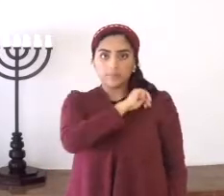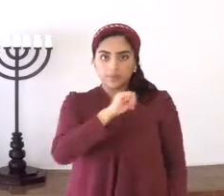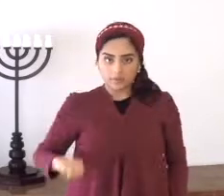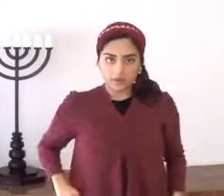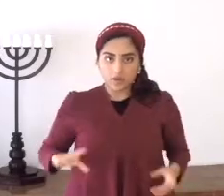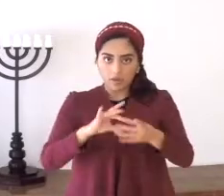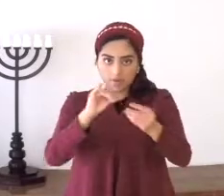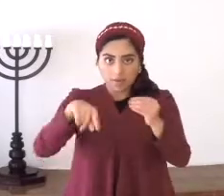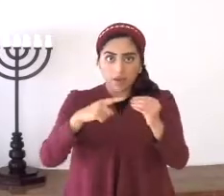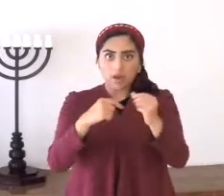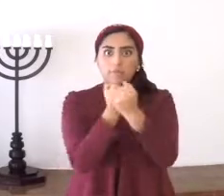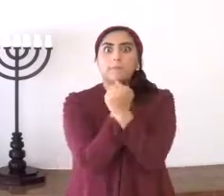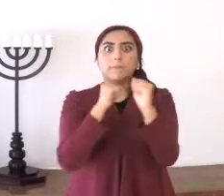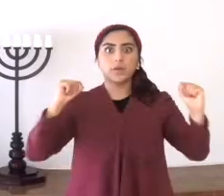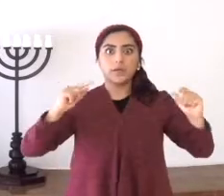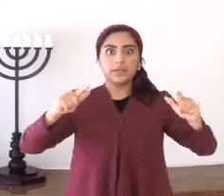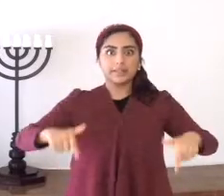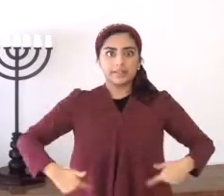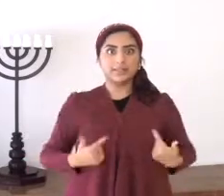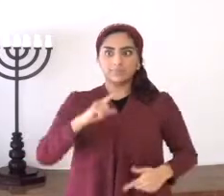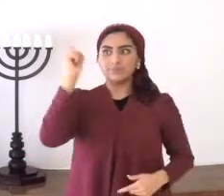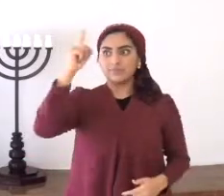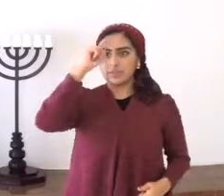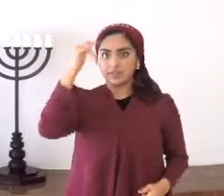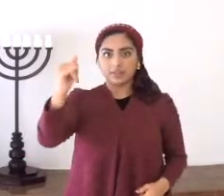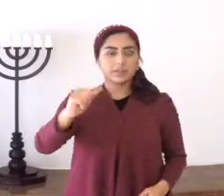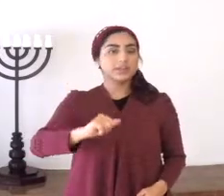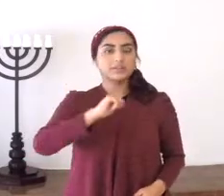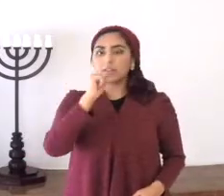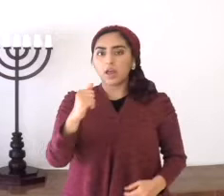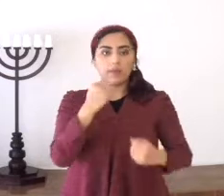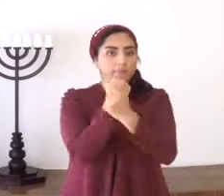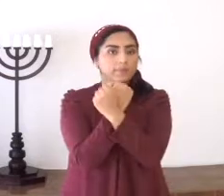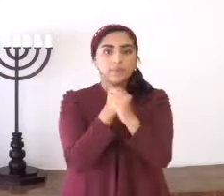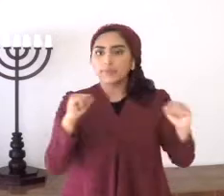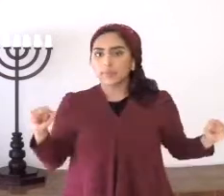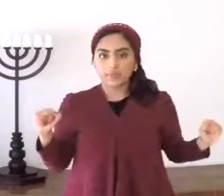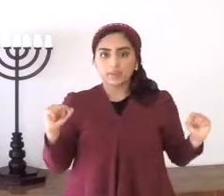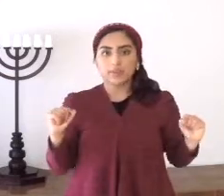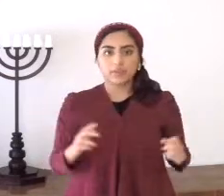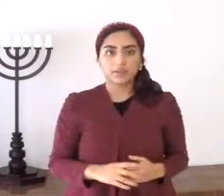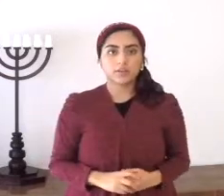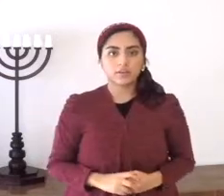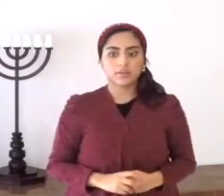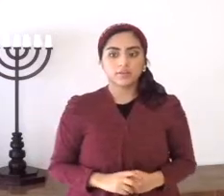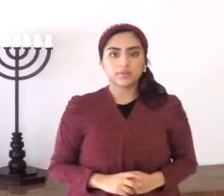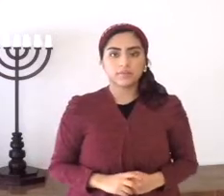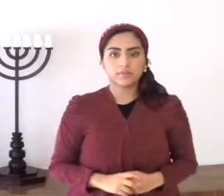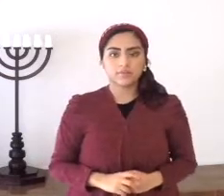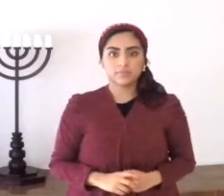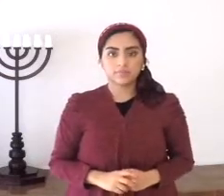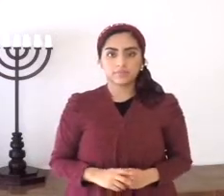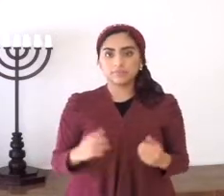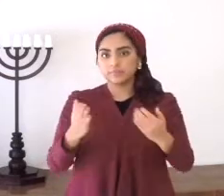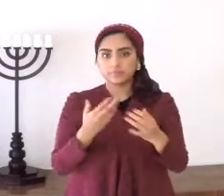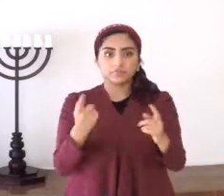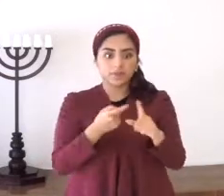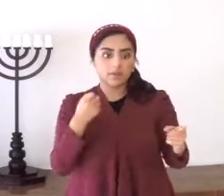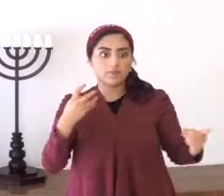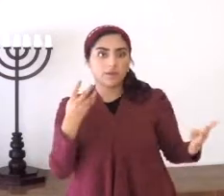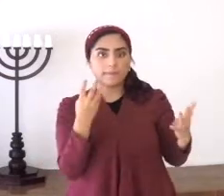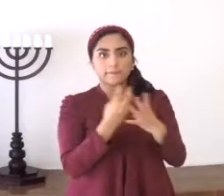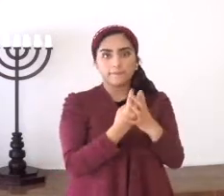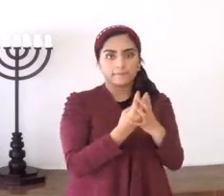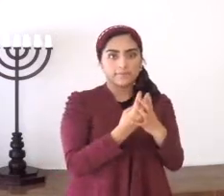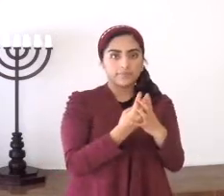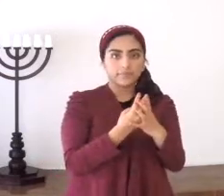Pero en el caso de Yahshua HaMashiach, estamos hablando de la salvación, de la vida eterna, no de una liberación